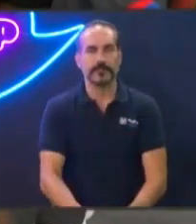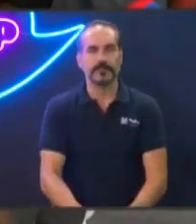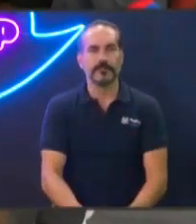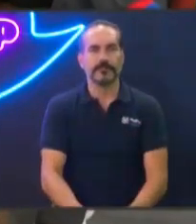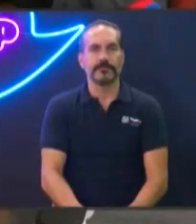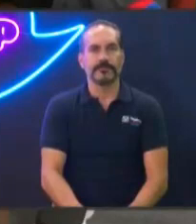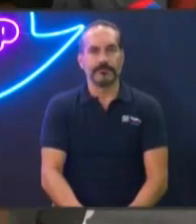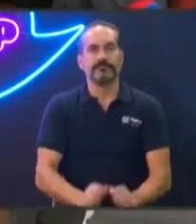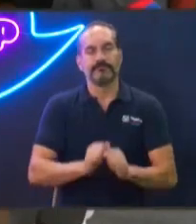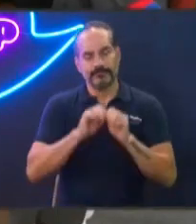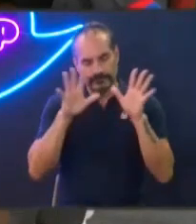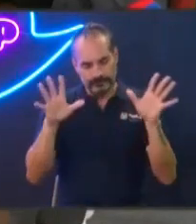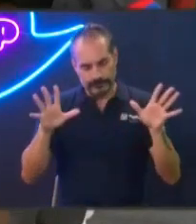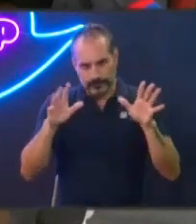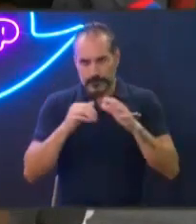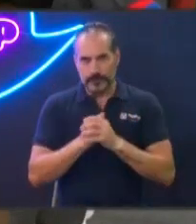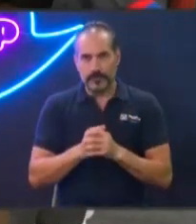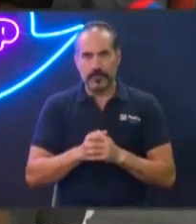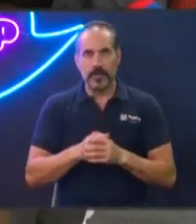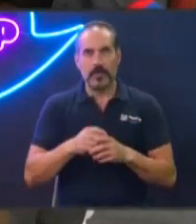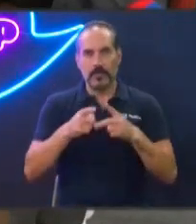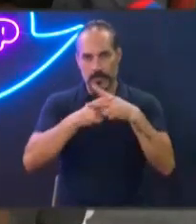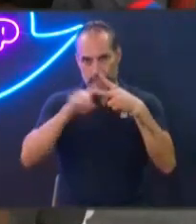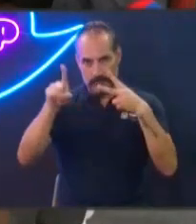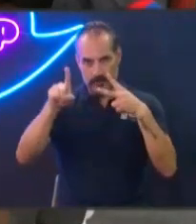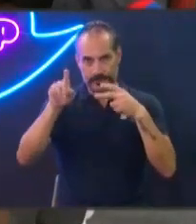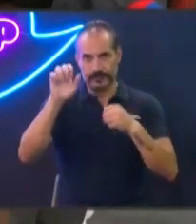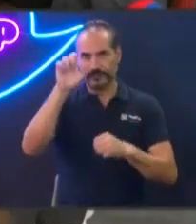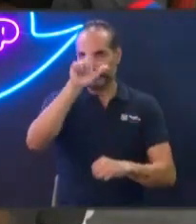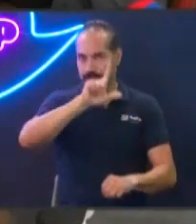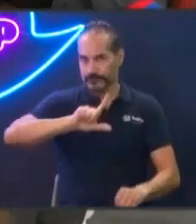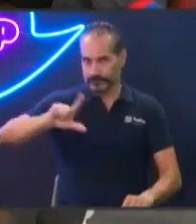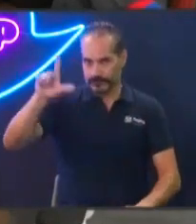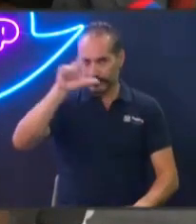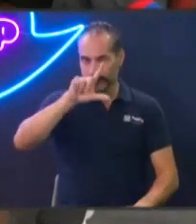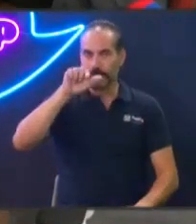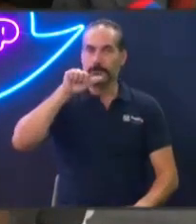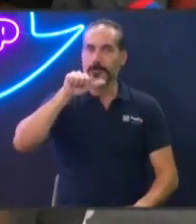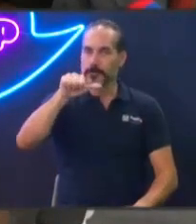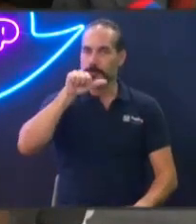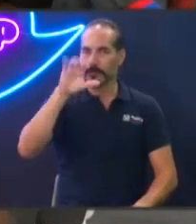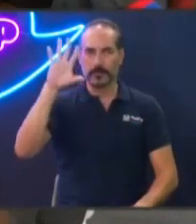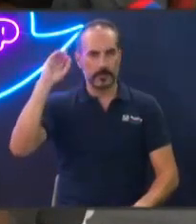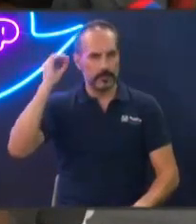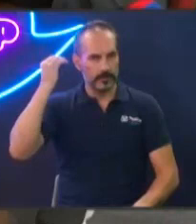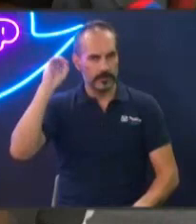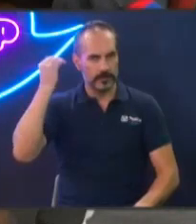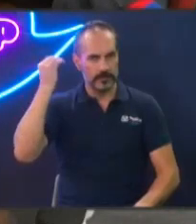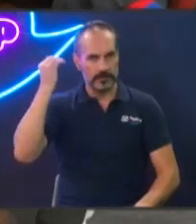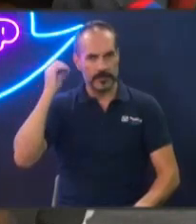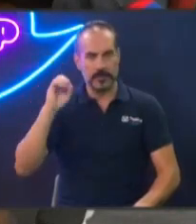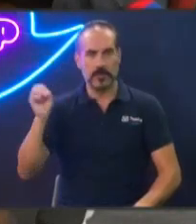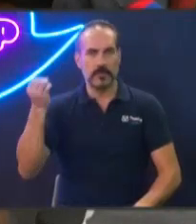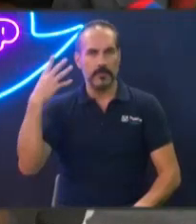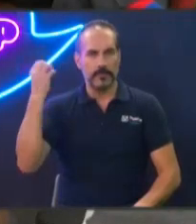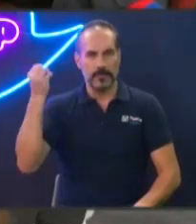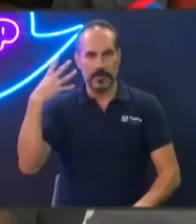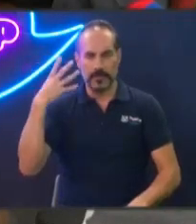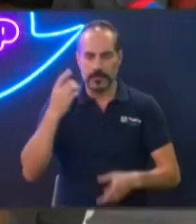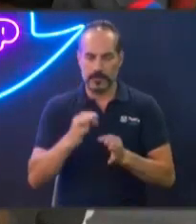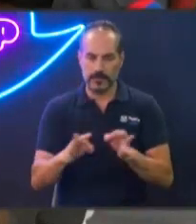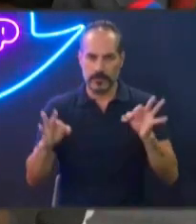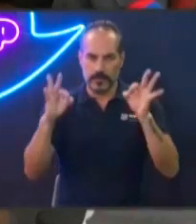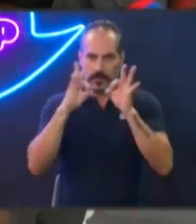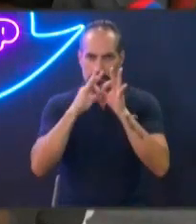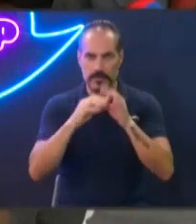Claro que sí Leo Fíjate que arrancamos el lunes 16 de octubre con una conferencia Magna